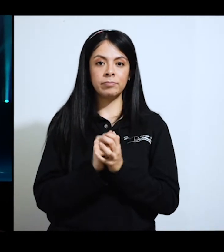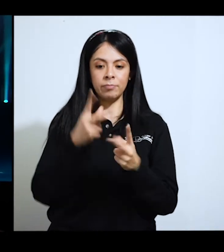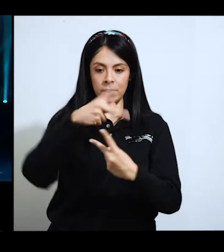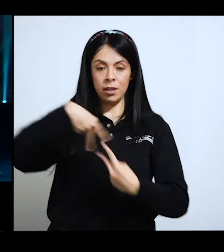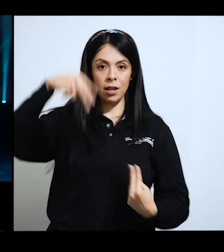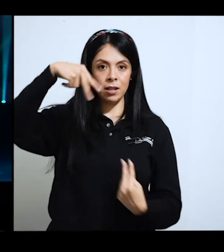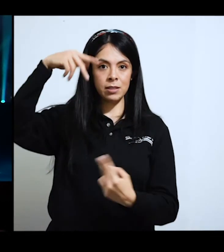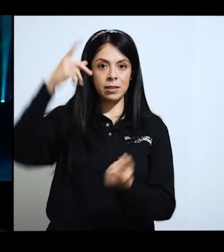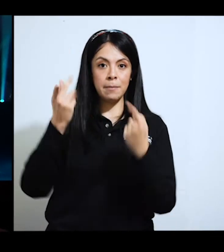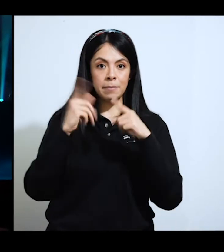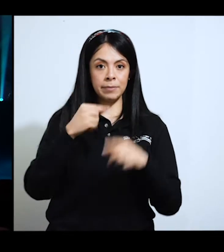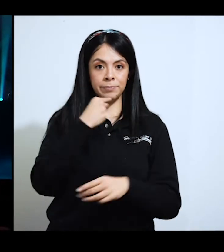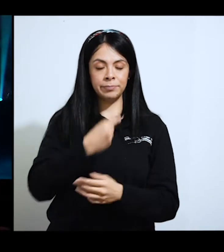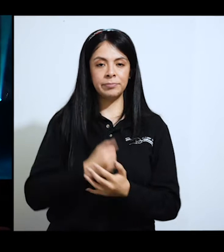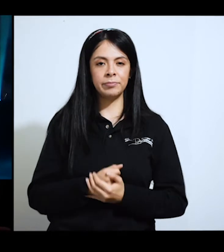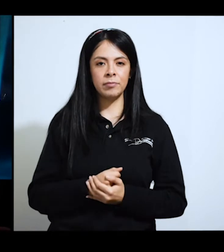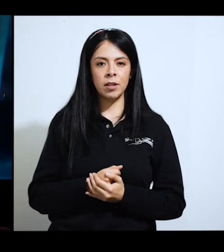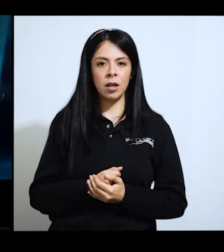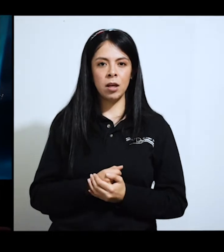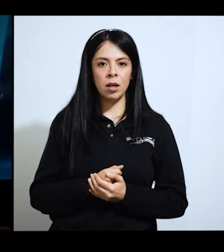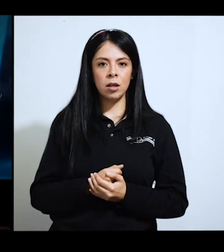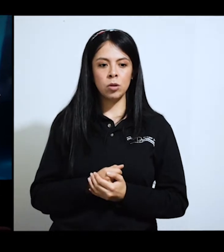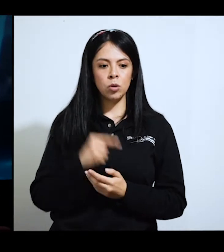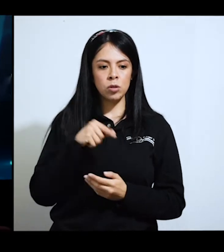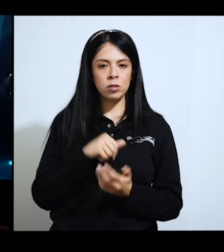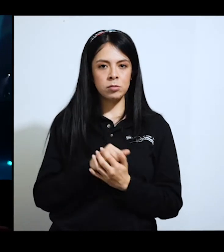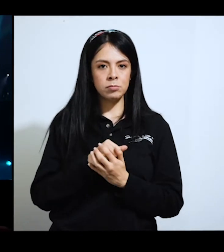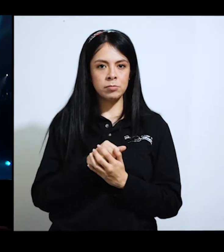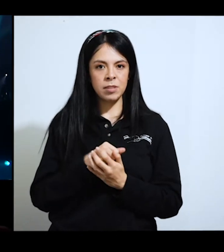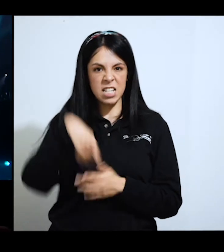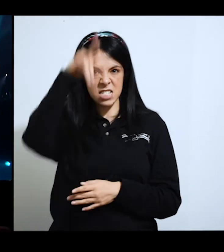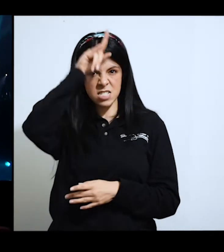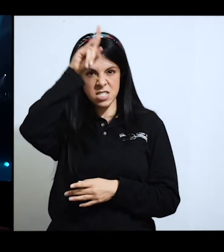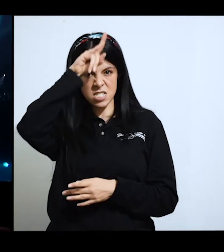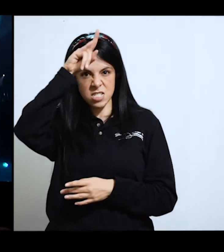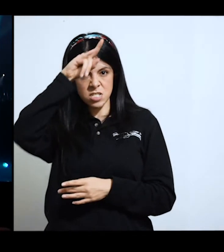gran profeta Elías siendo